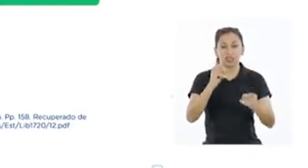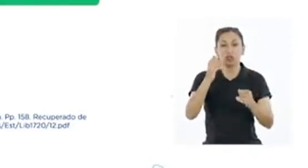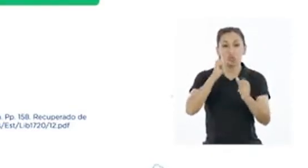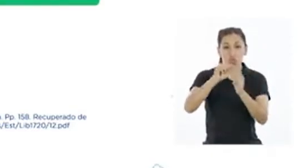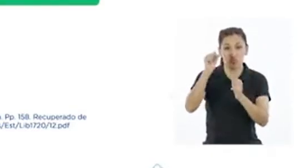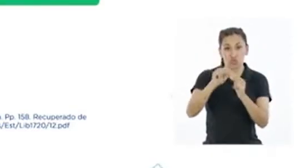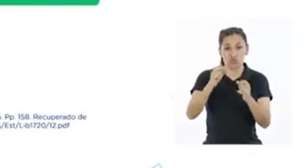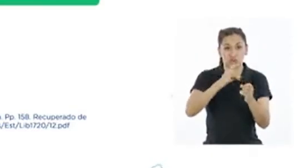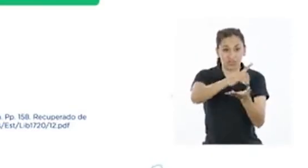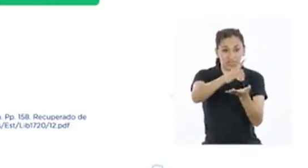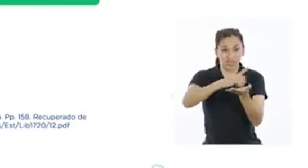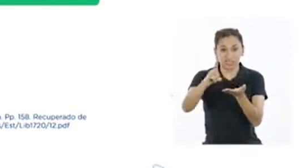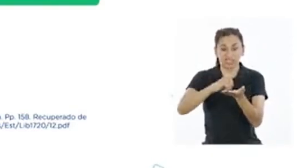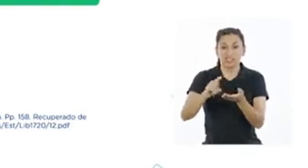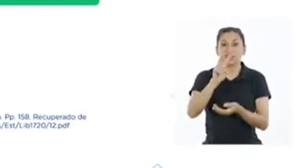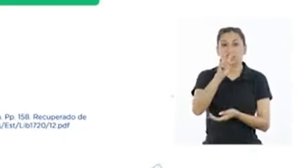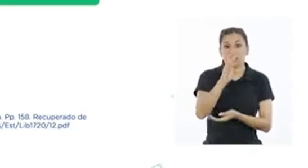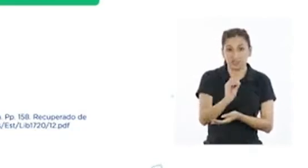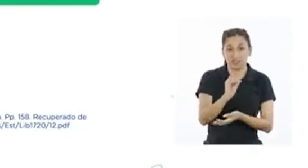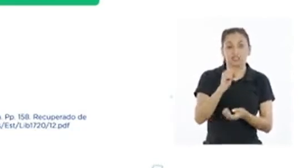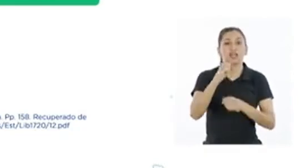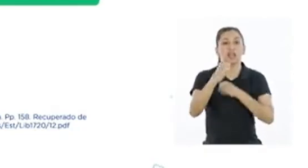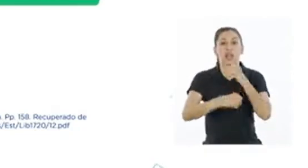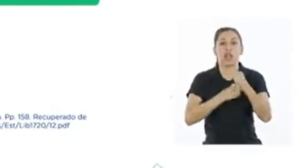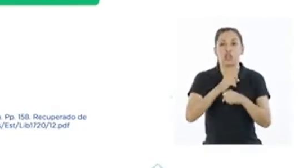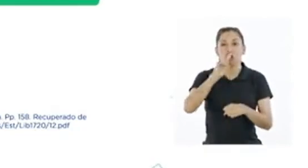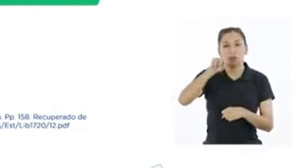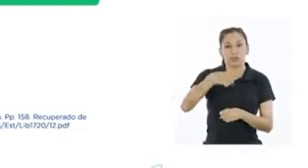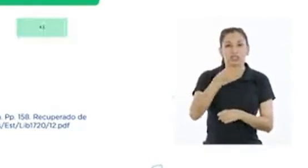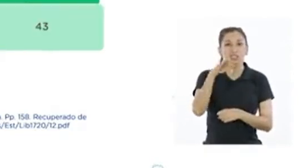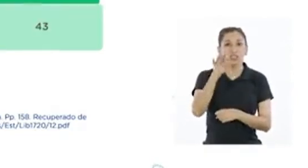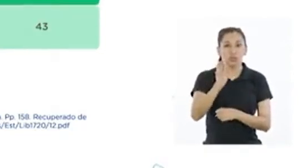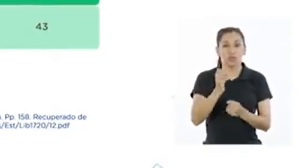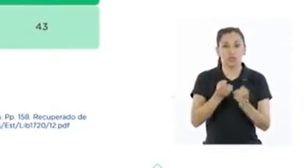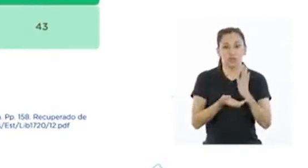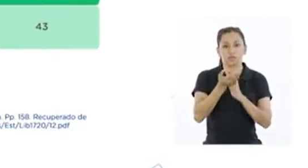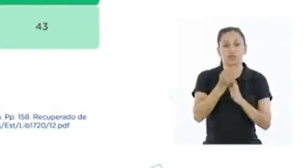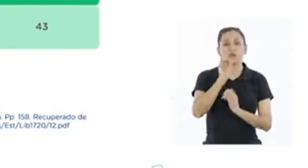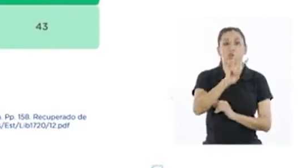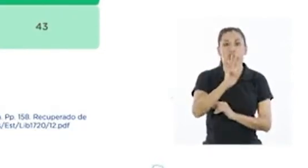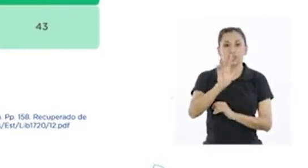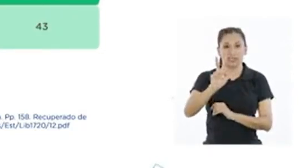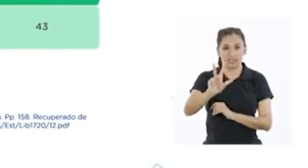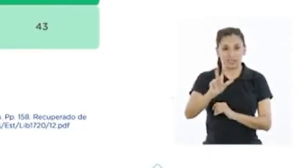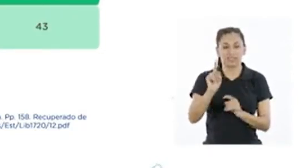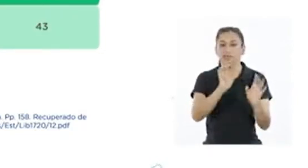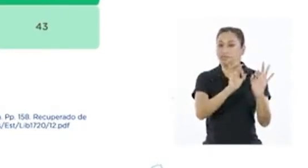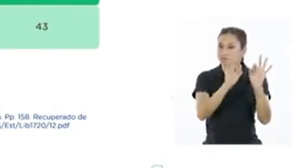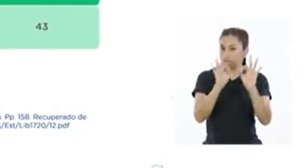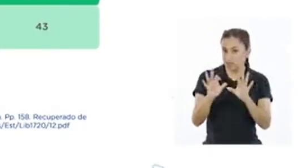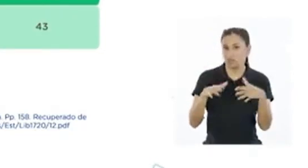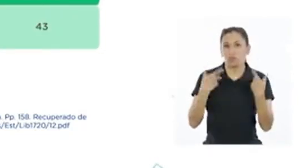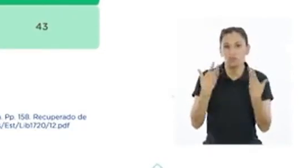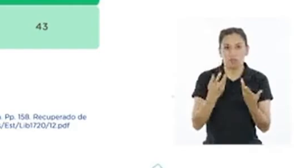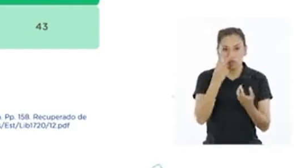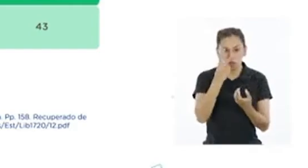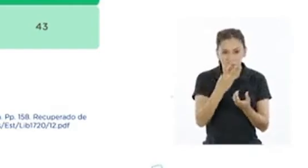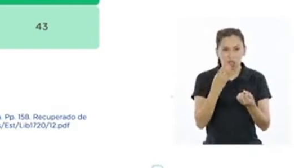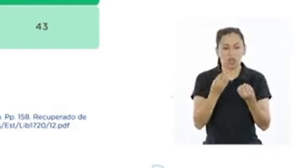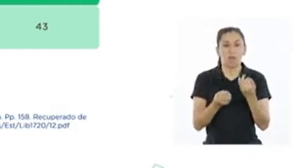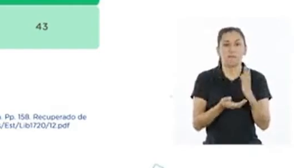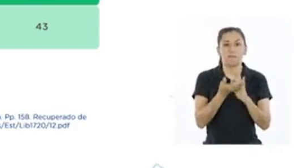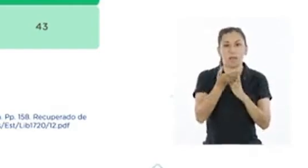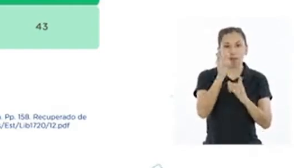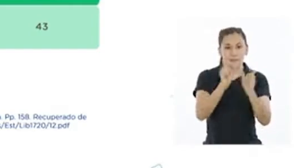número de distritos con serenazgo era 20, en el año 2019 fue 43. Asimismo, se incrementó la cantidad